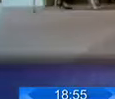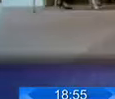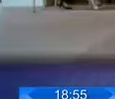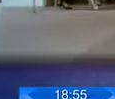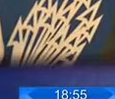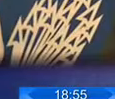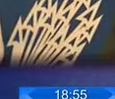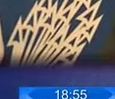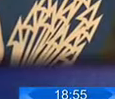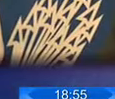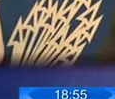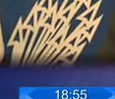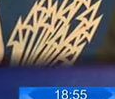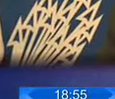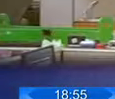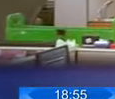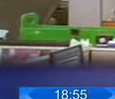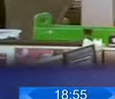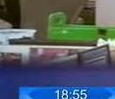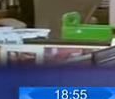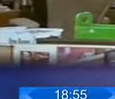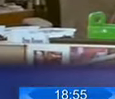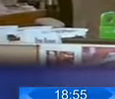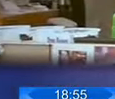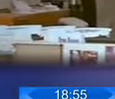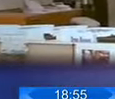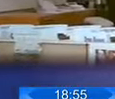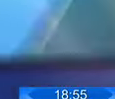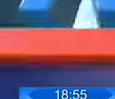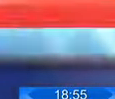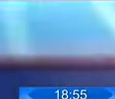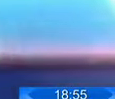sobre ley que permitiría a los ecuatorianos viajar al país sin visa.